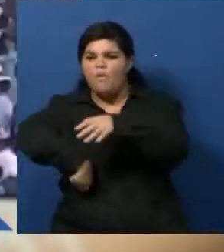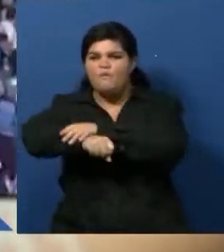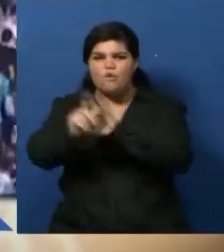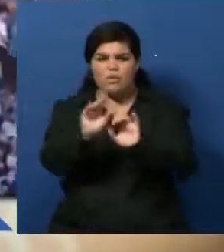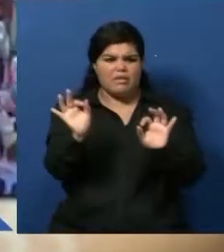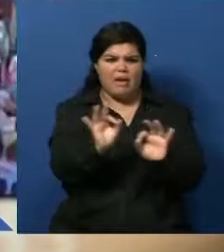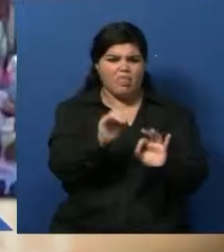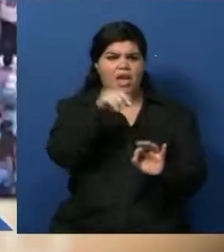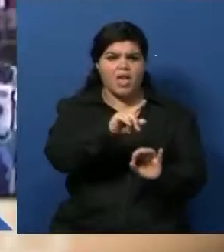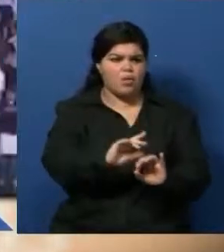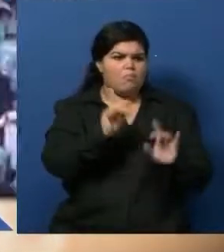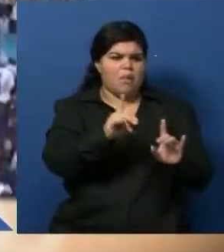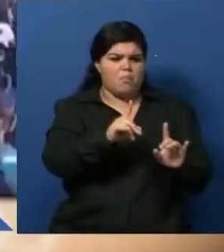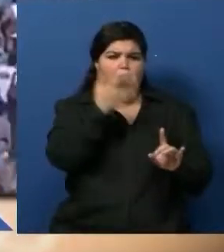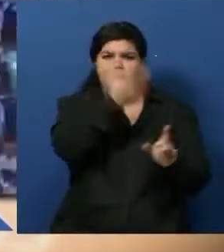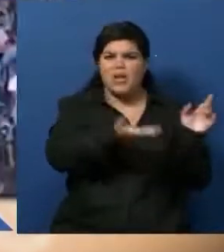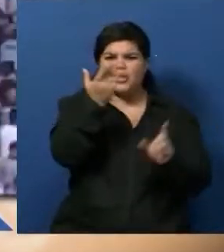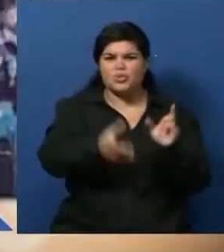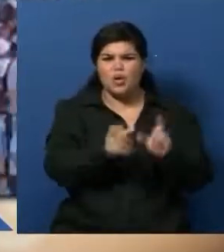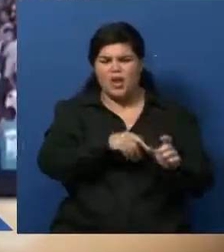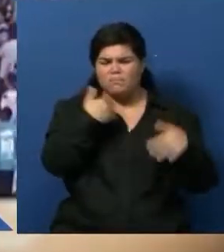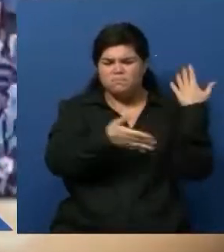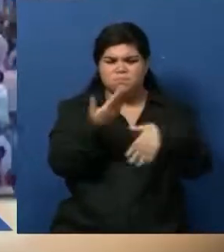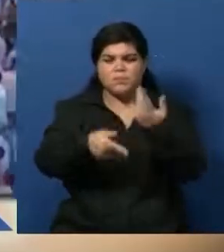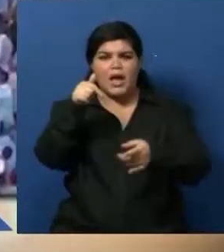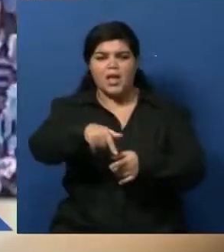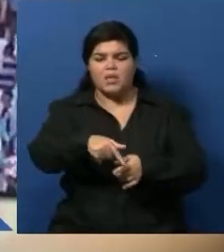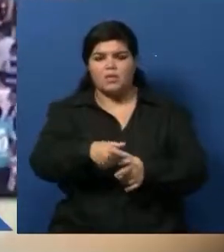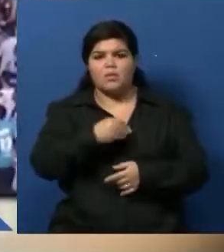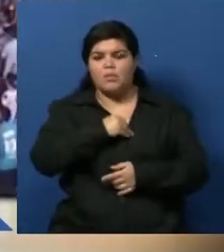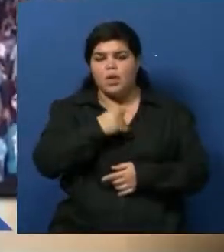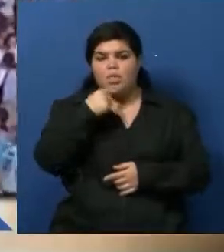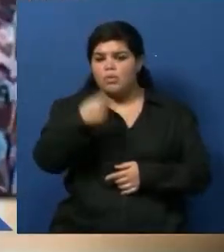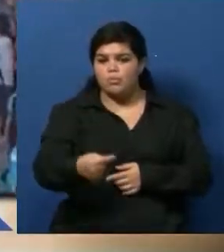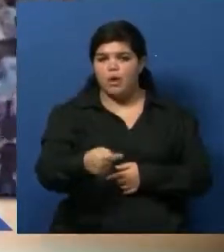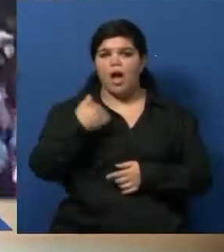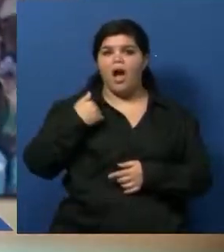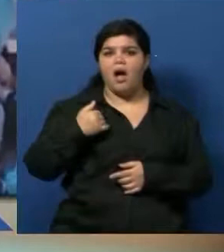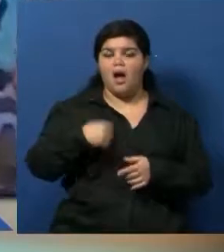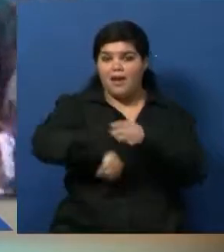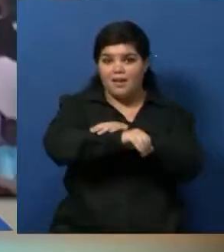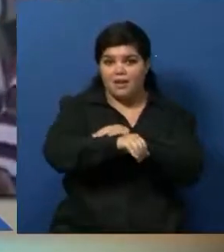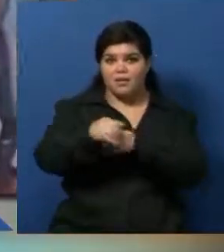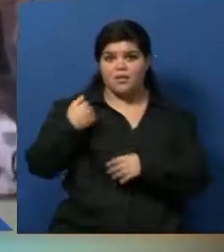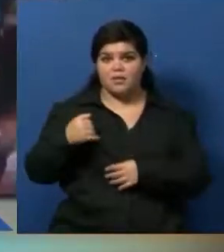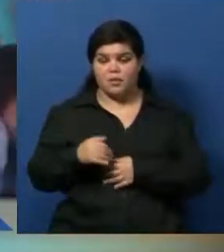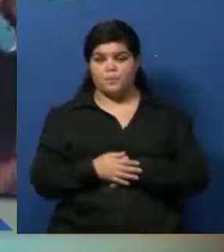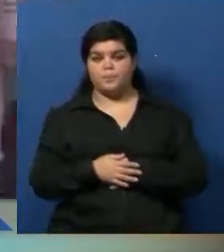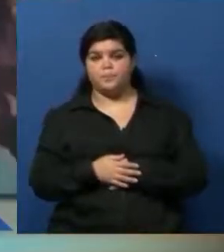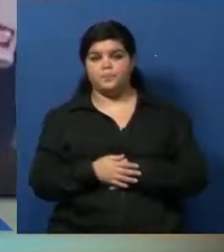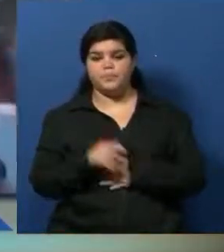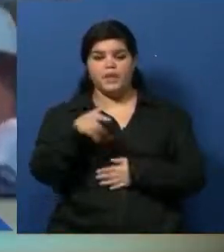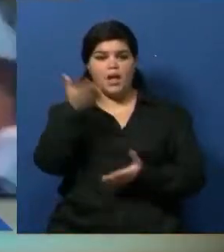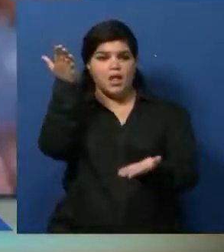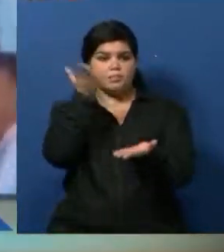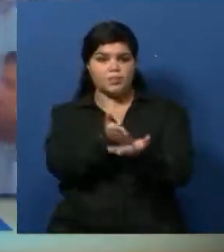de la forma en que reaccionó y terminen lutando el fútbol de Córdoba y el fútbol argentino en particular. Y cuando lo sancionen